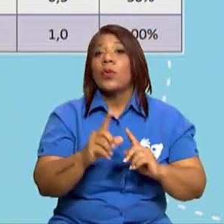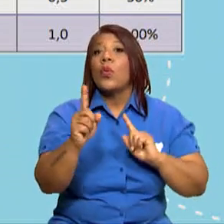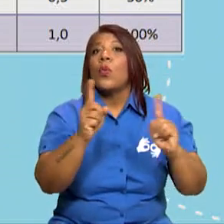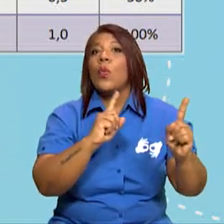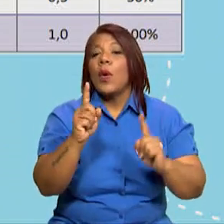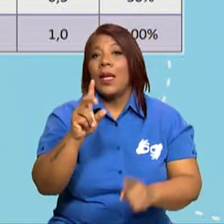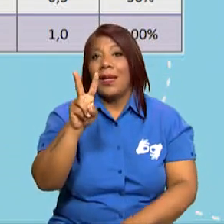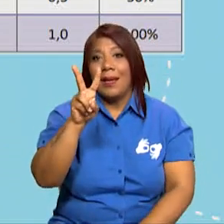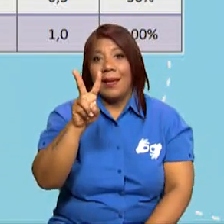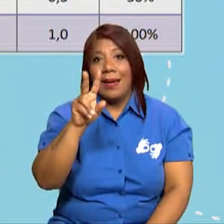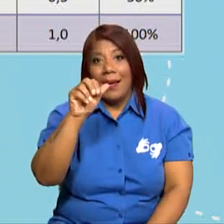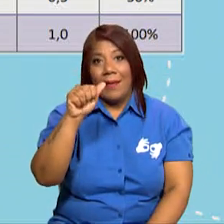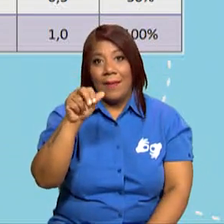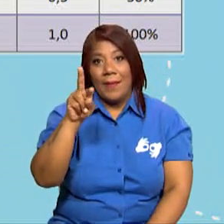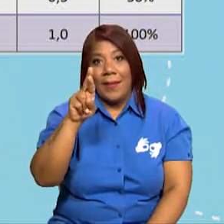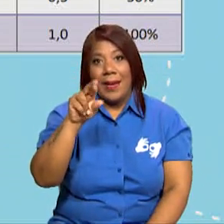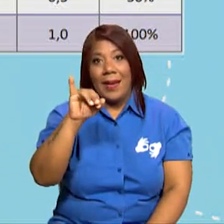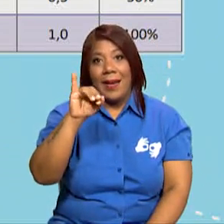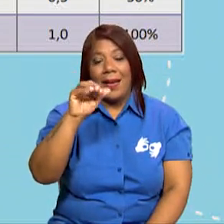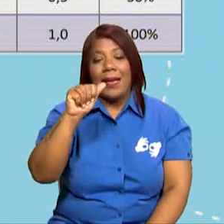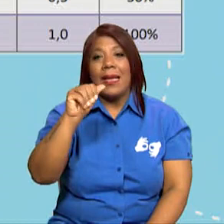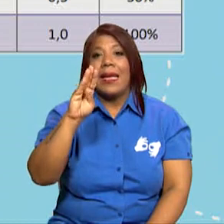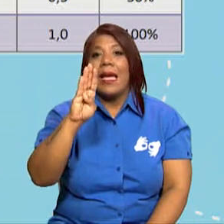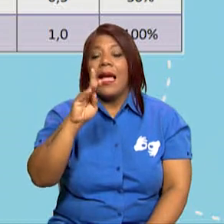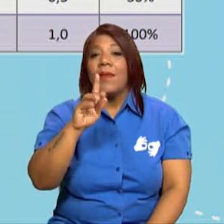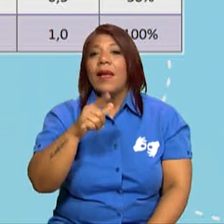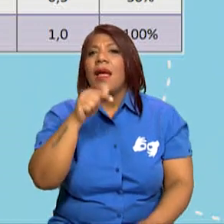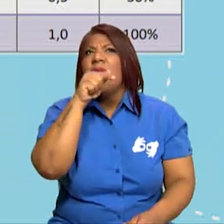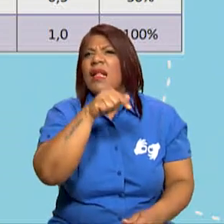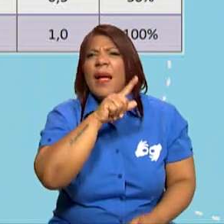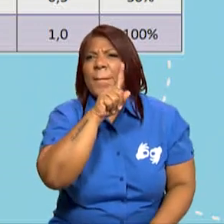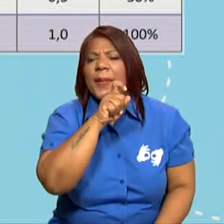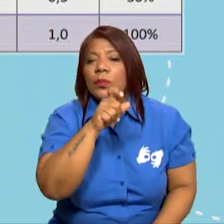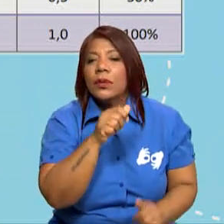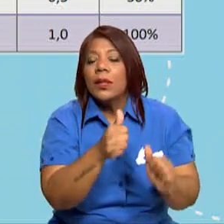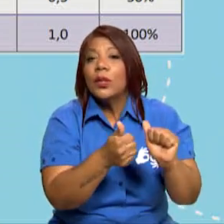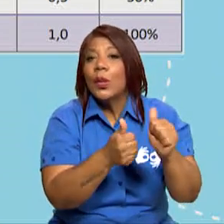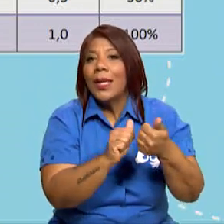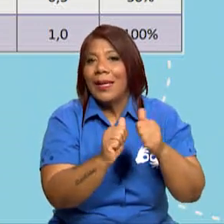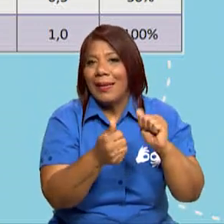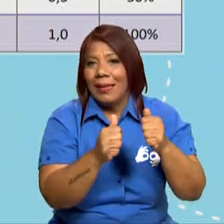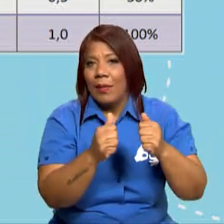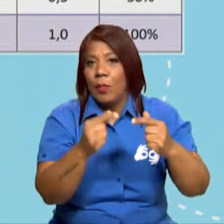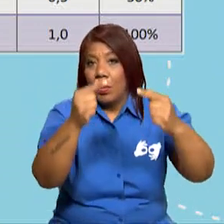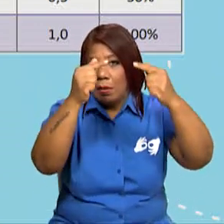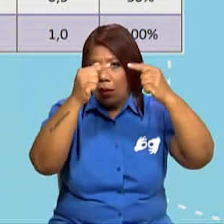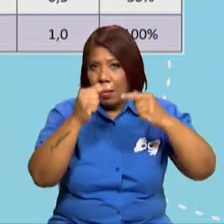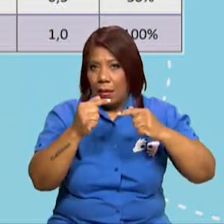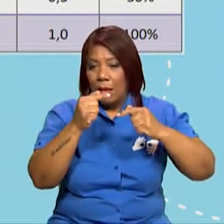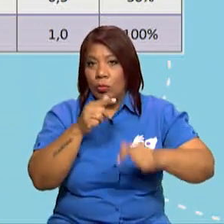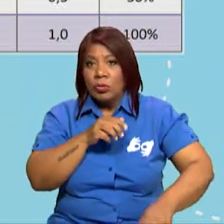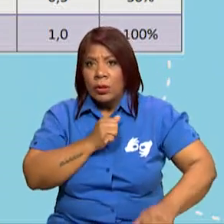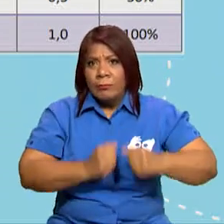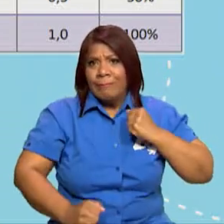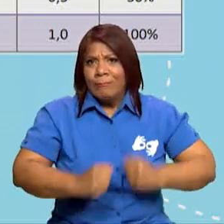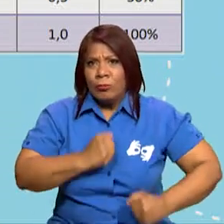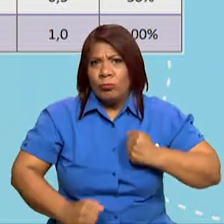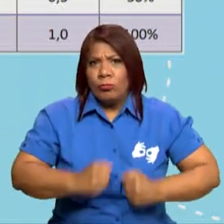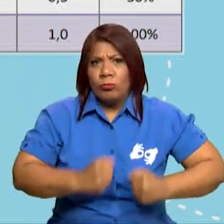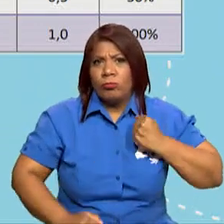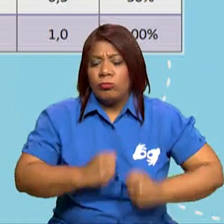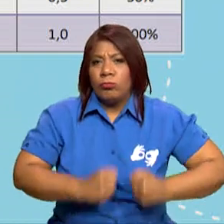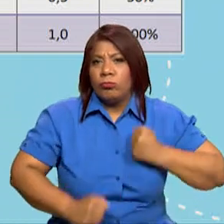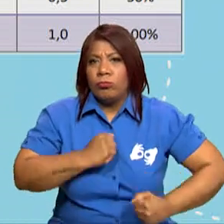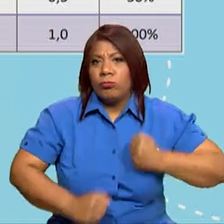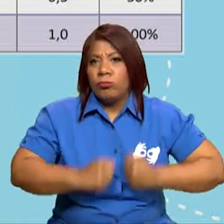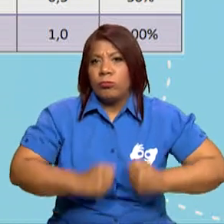es deporte y cada uno de sus indicadores. Atletismo, que tuvo 4 niños